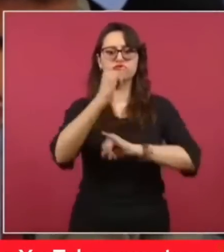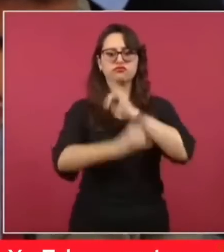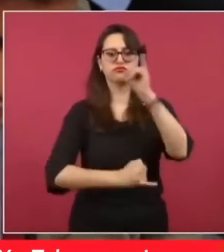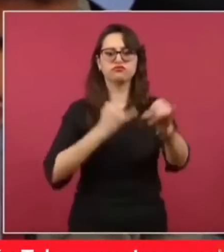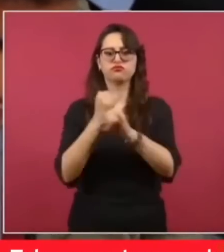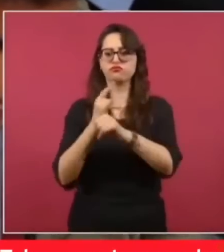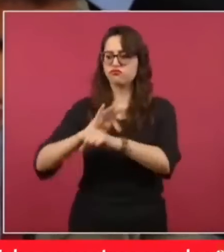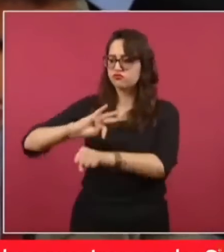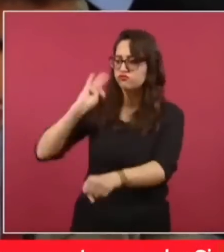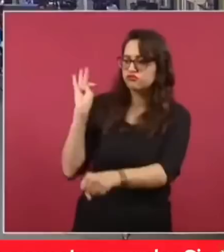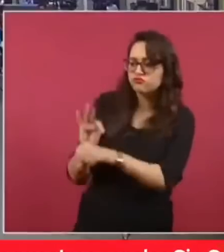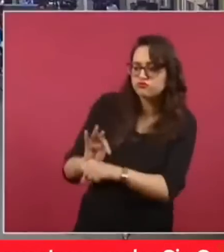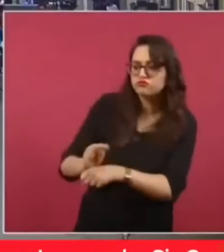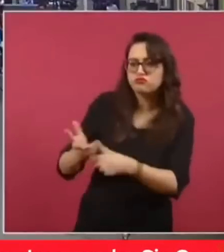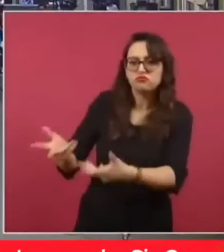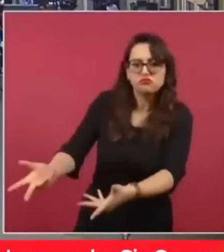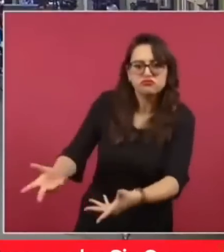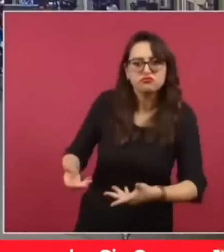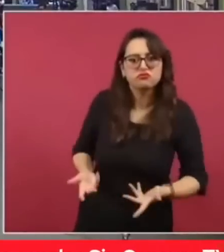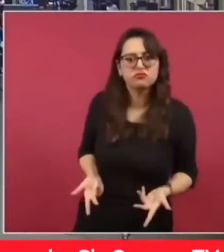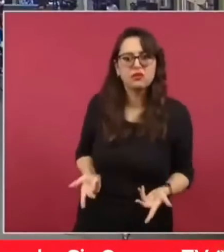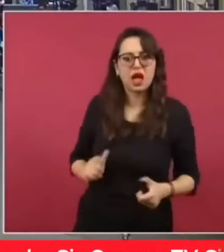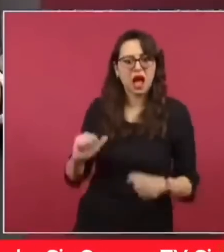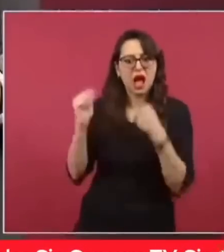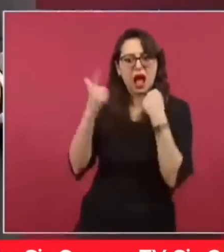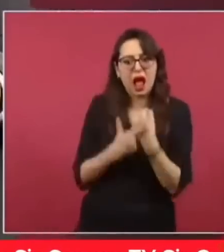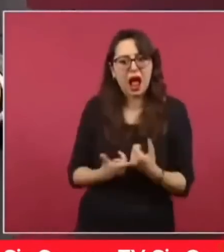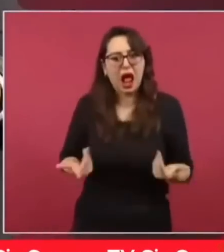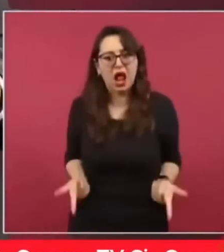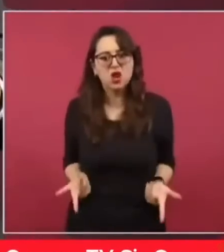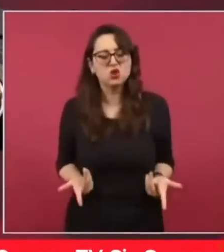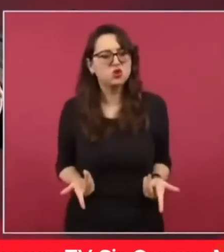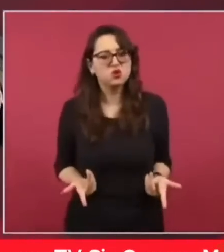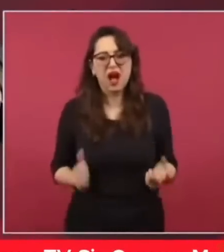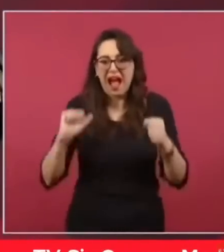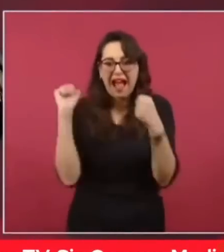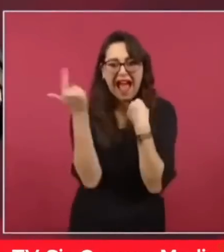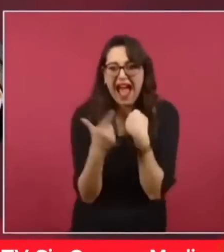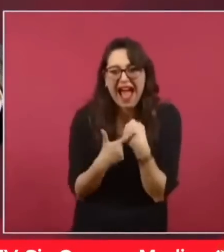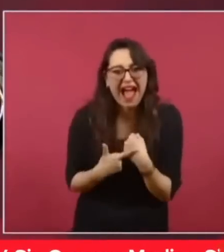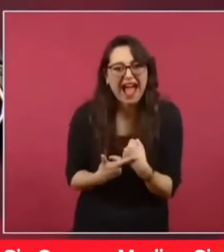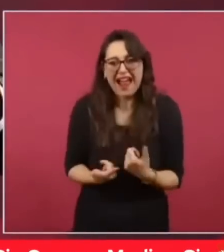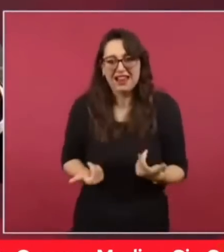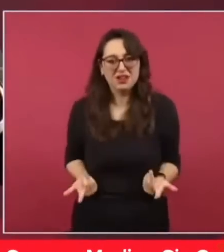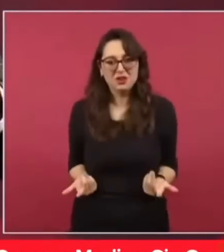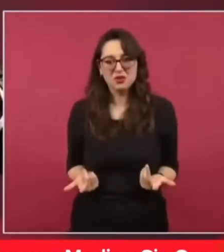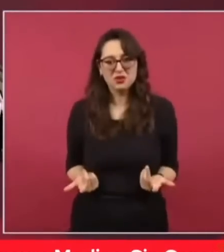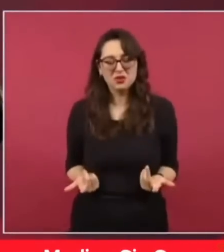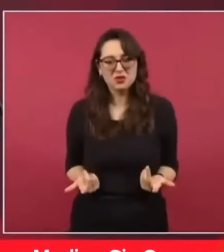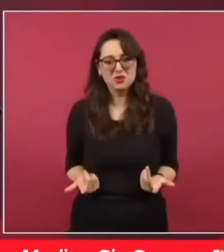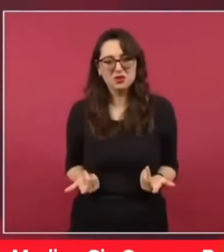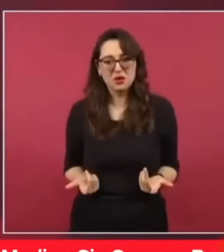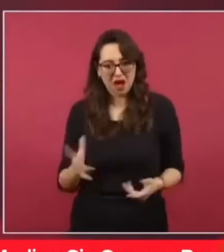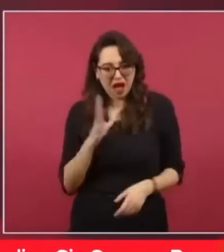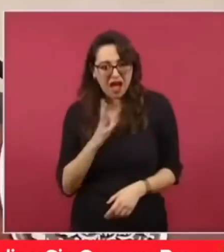internacional? ¿Han escuchado algo? ¿Han escuchado algo ustedes,